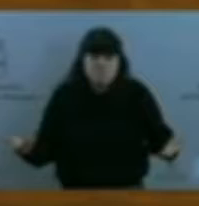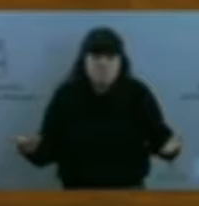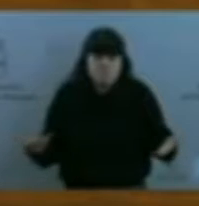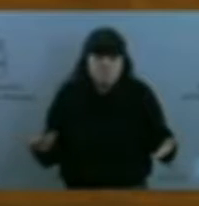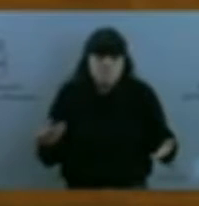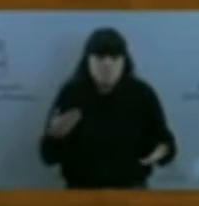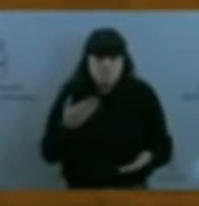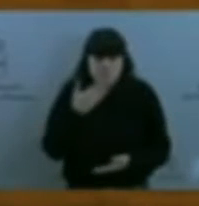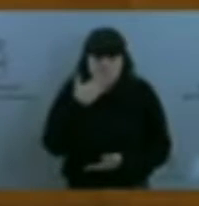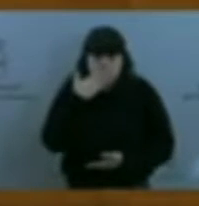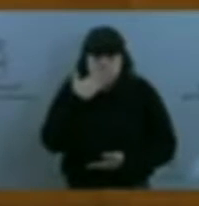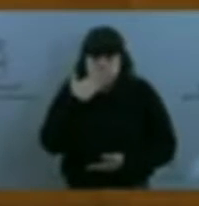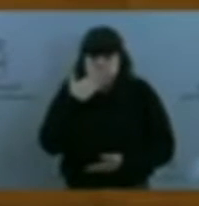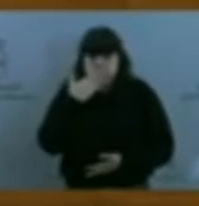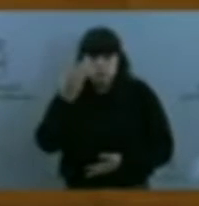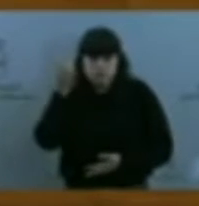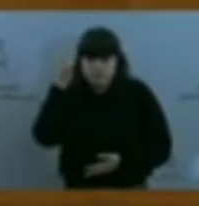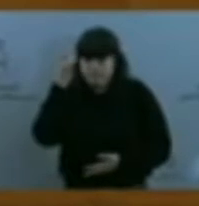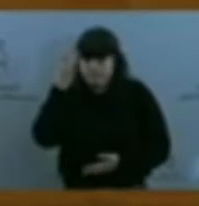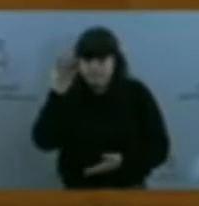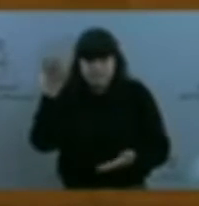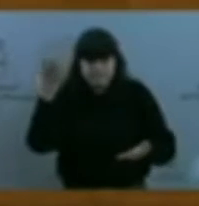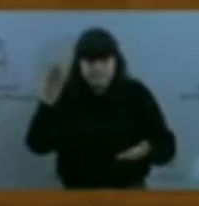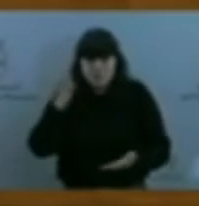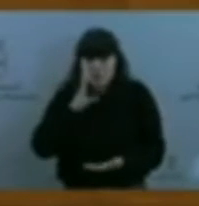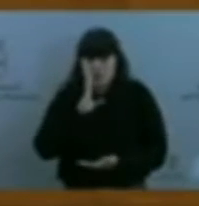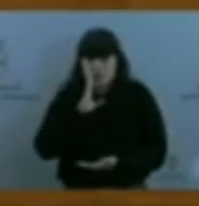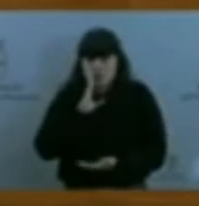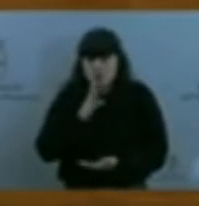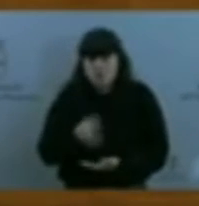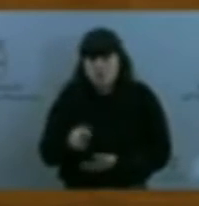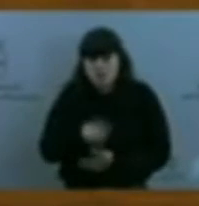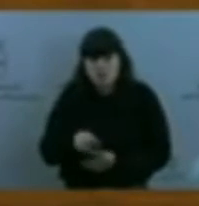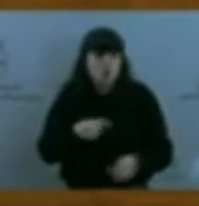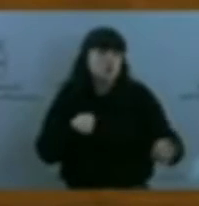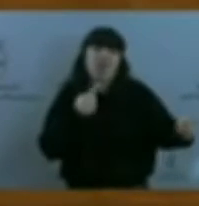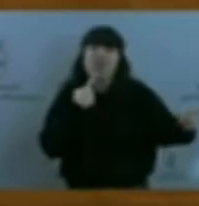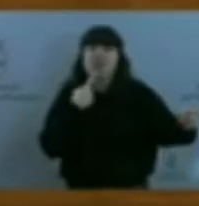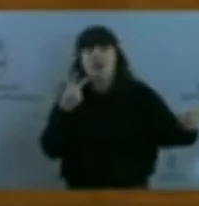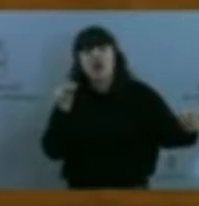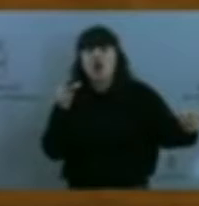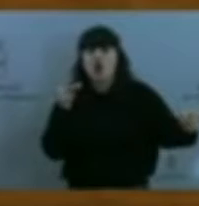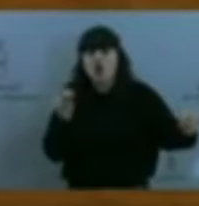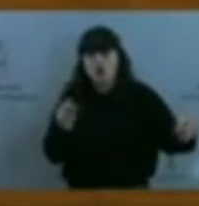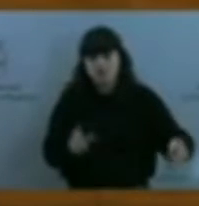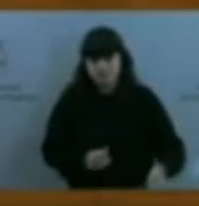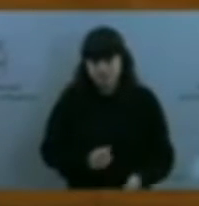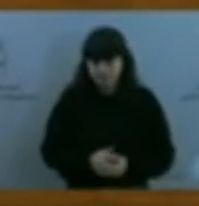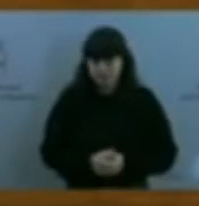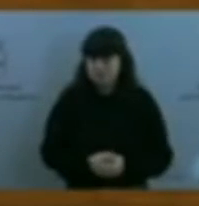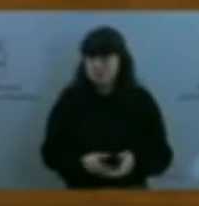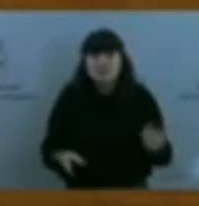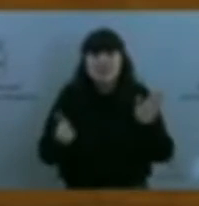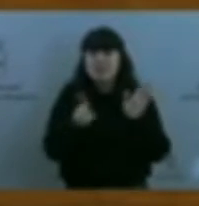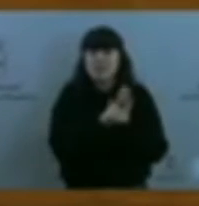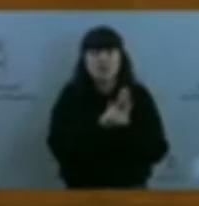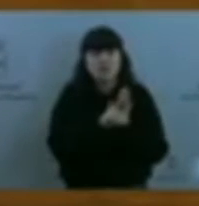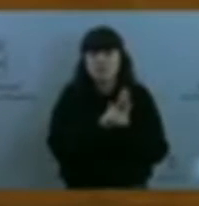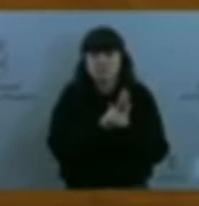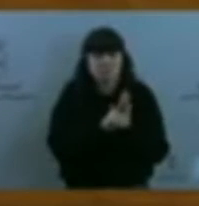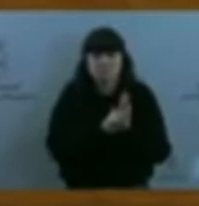día. Usted, por supuesto, lo negó. Los efectos del decreto, en fin, son nulos. La eficacia,